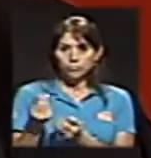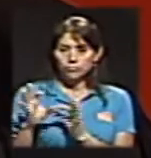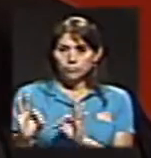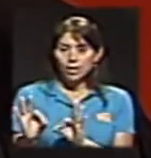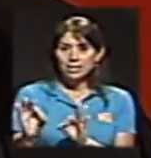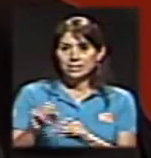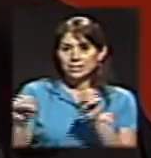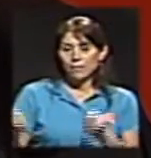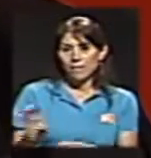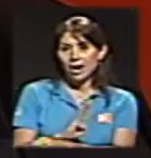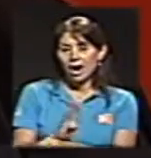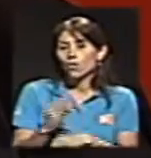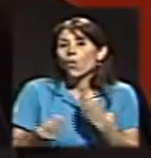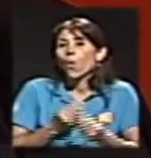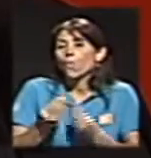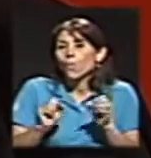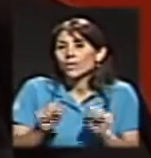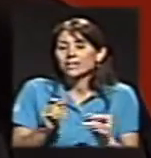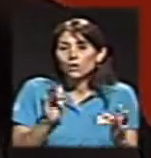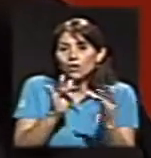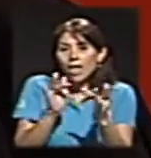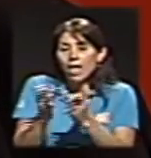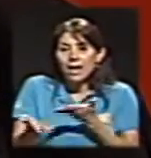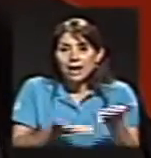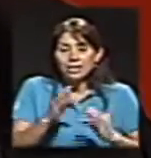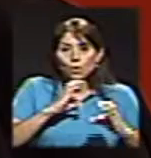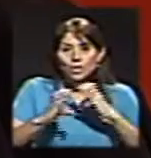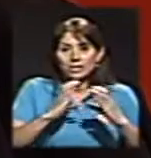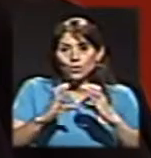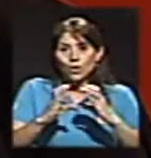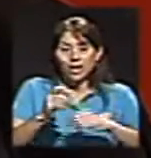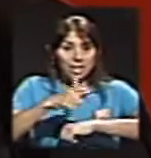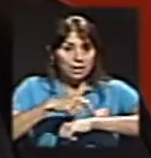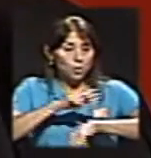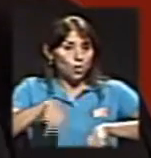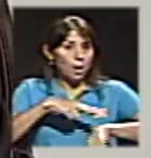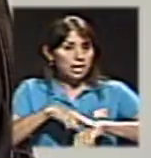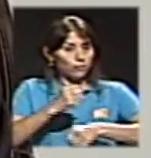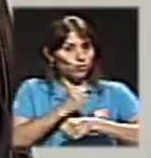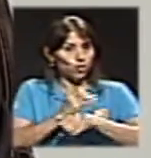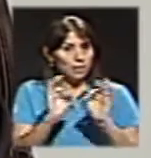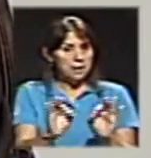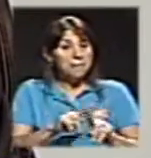atentos a cuáles podrían ser los canales de comunicación que en tiempos normales funcionan bien, pero que en tiempos malos,